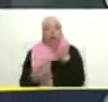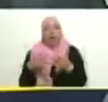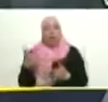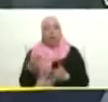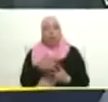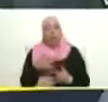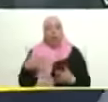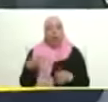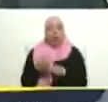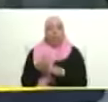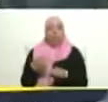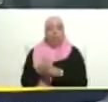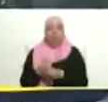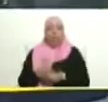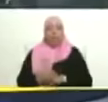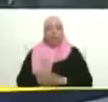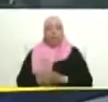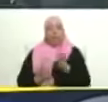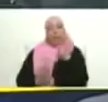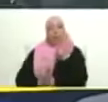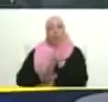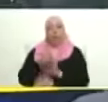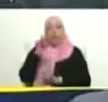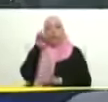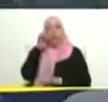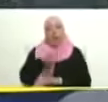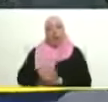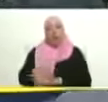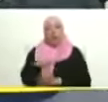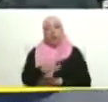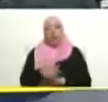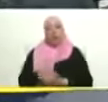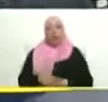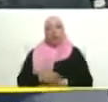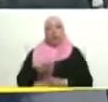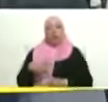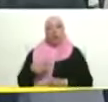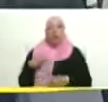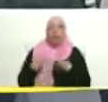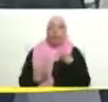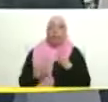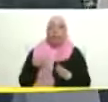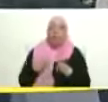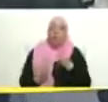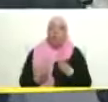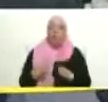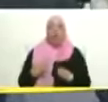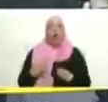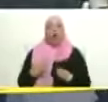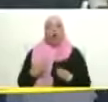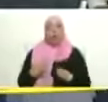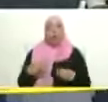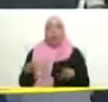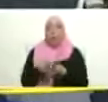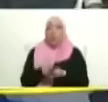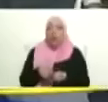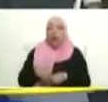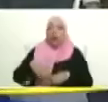quiero que avancemos. No se preocupen por mojarse, que yo también me estoy mojando